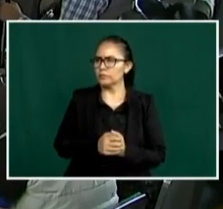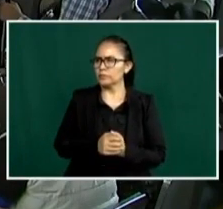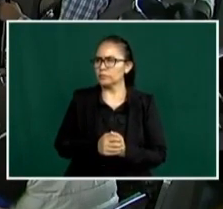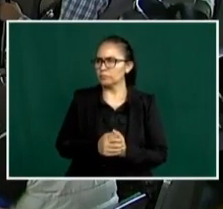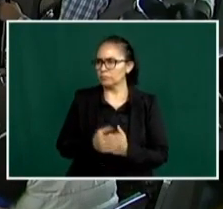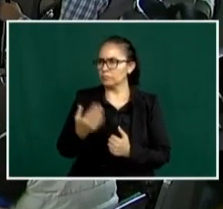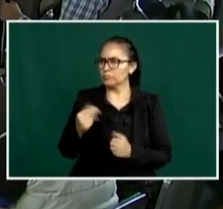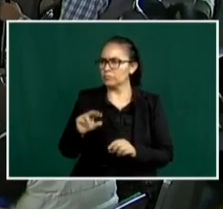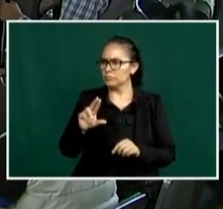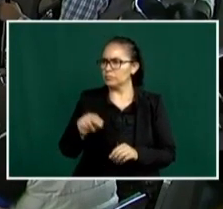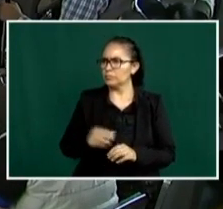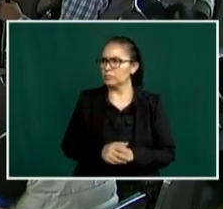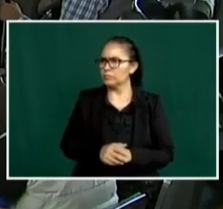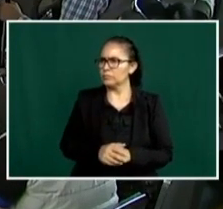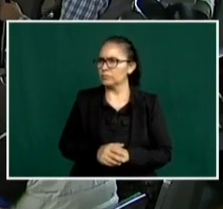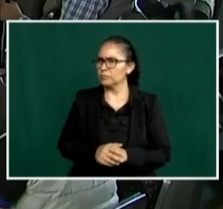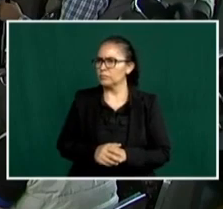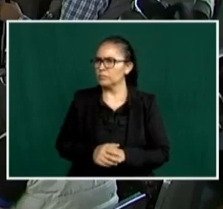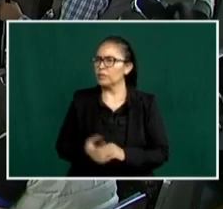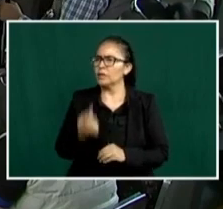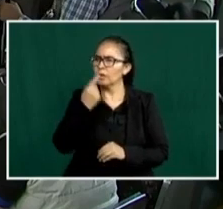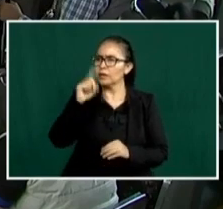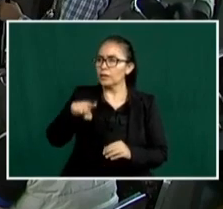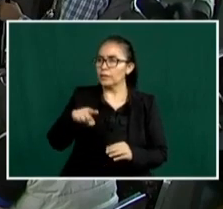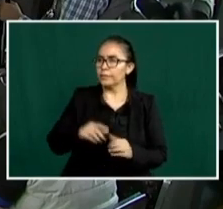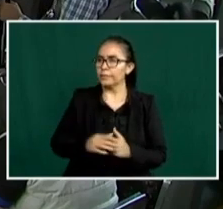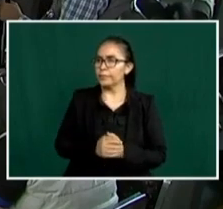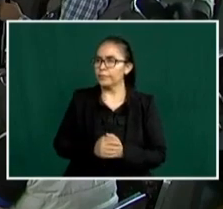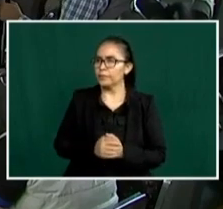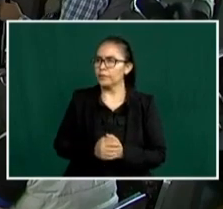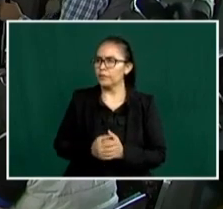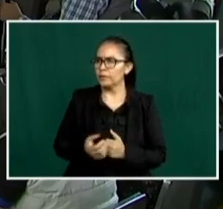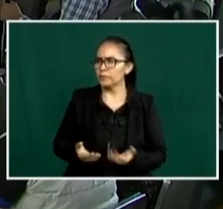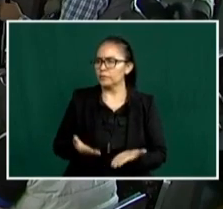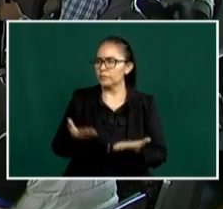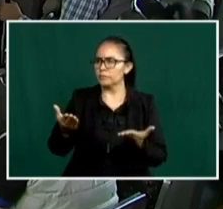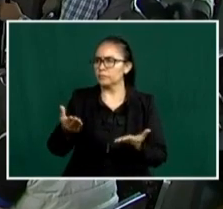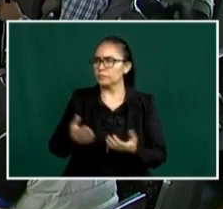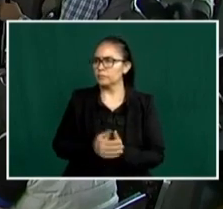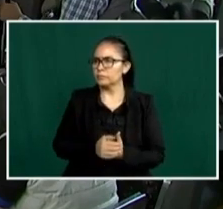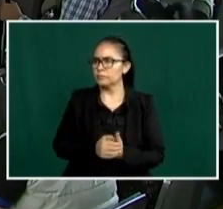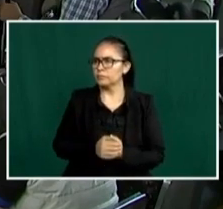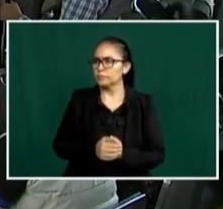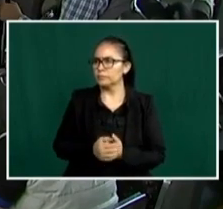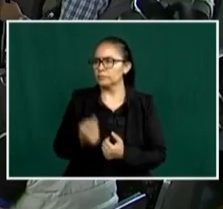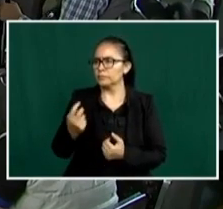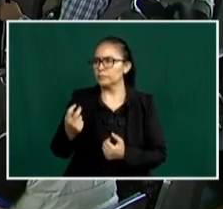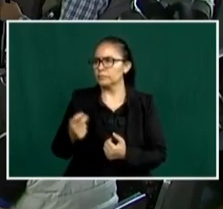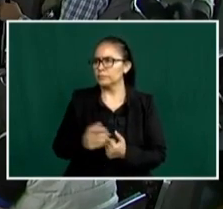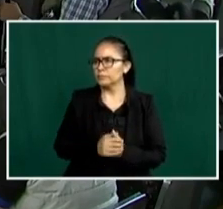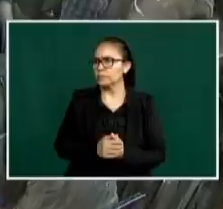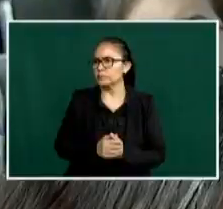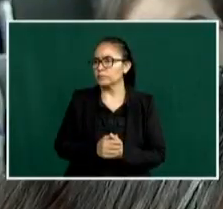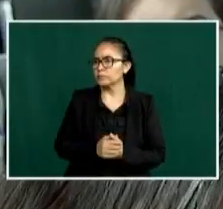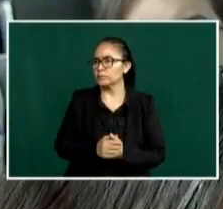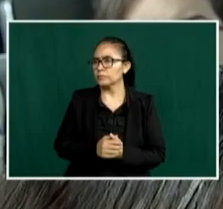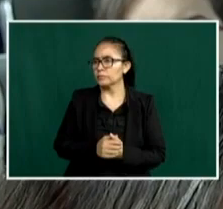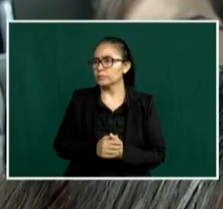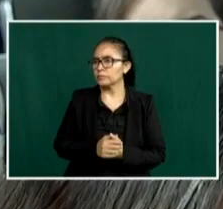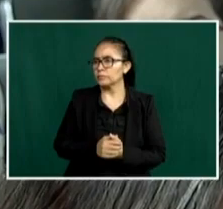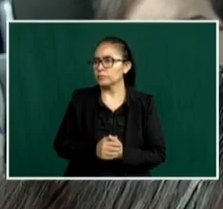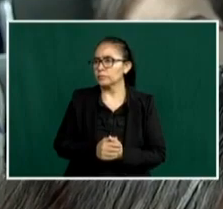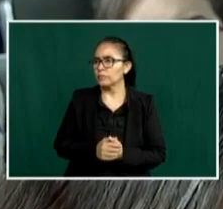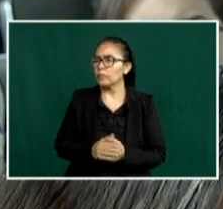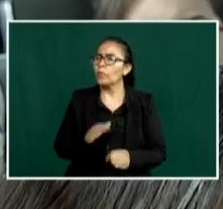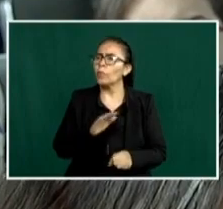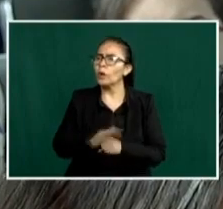en otros tantos asuntos que nos aquejan en el país, tiene sus causas y hay que atacar las causas. ¿Y